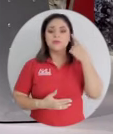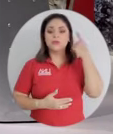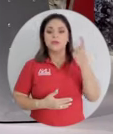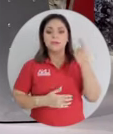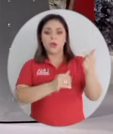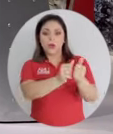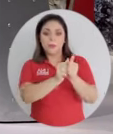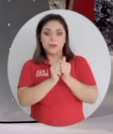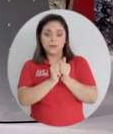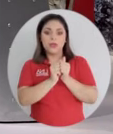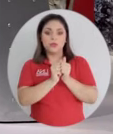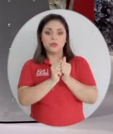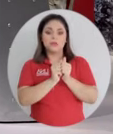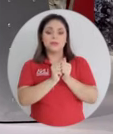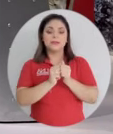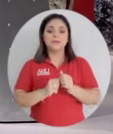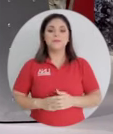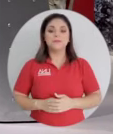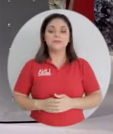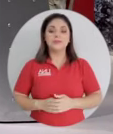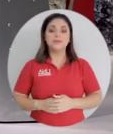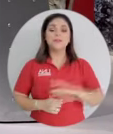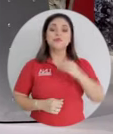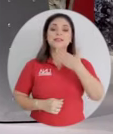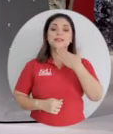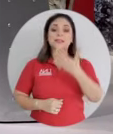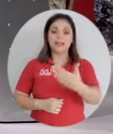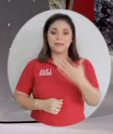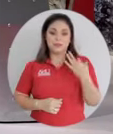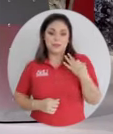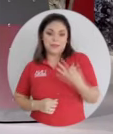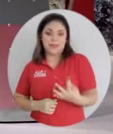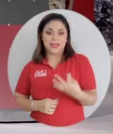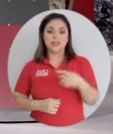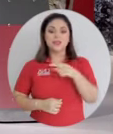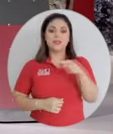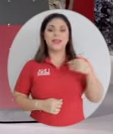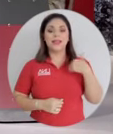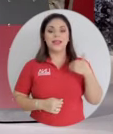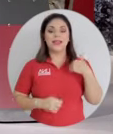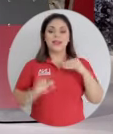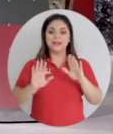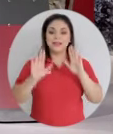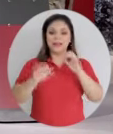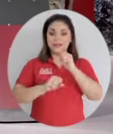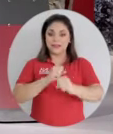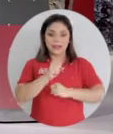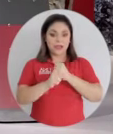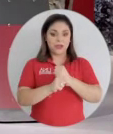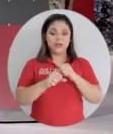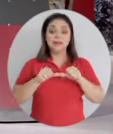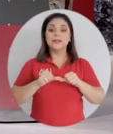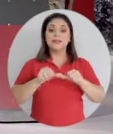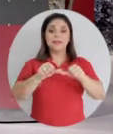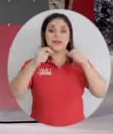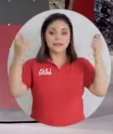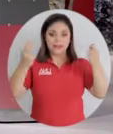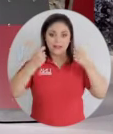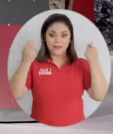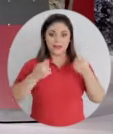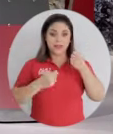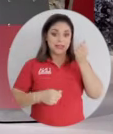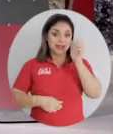colaboradora nuestra. Muchas gracias. Muchas gracias por la invitación y que tengan un año maravillosamente bien. Año de que seguimos con las